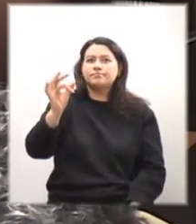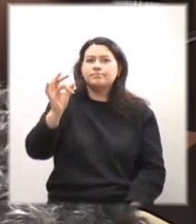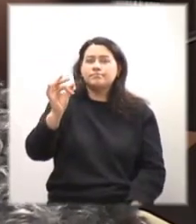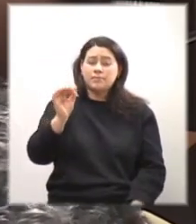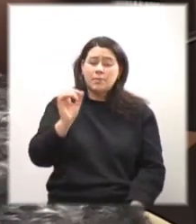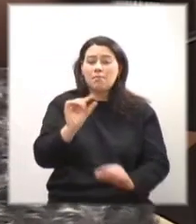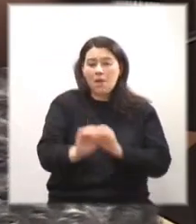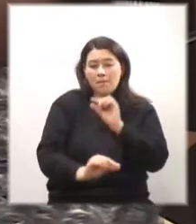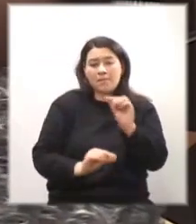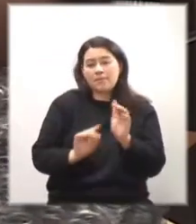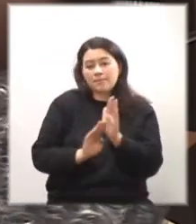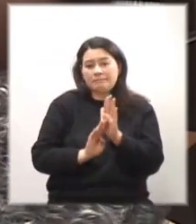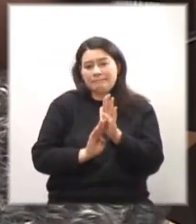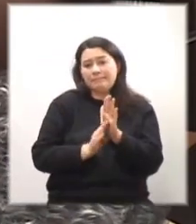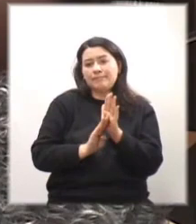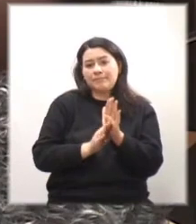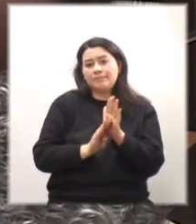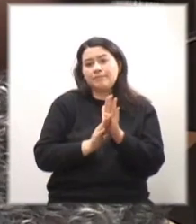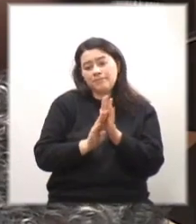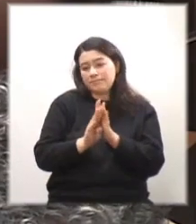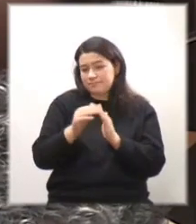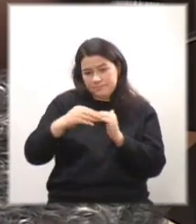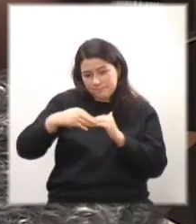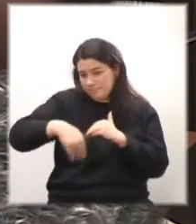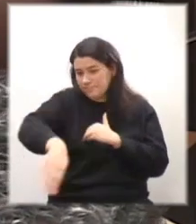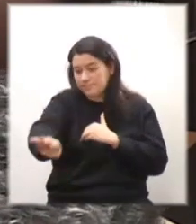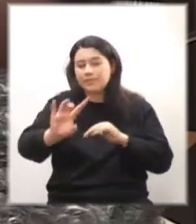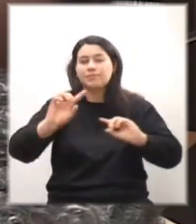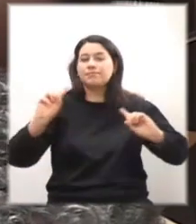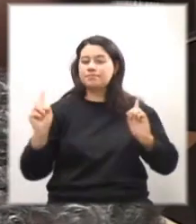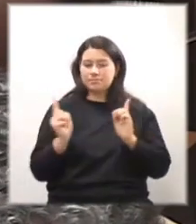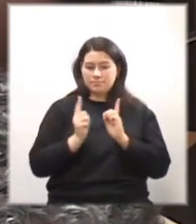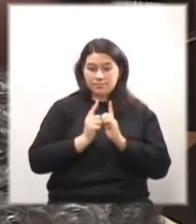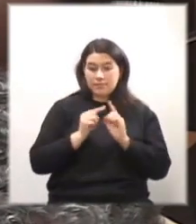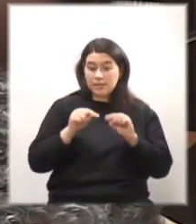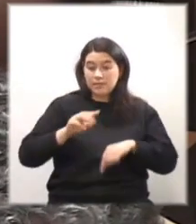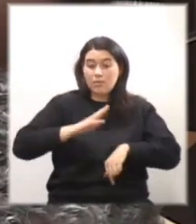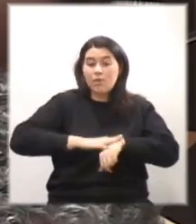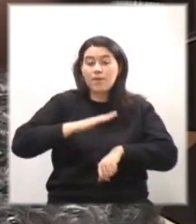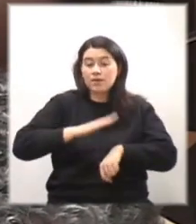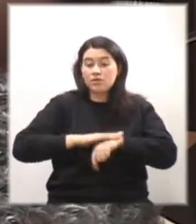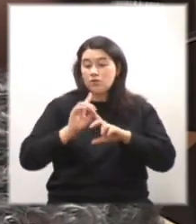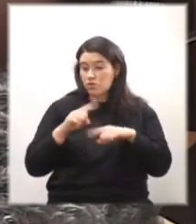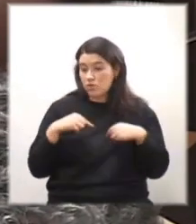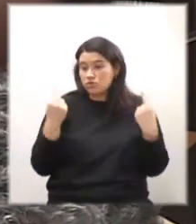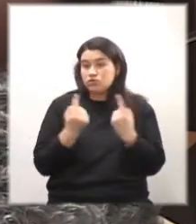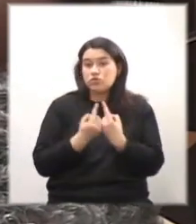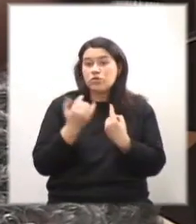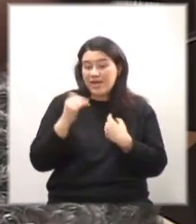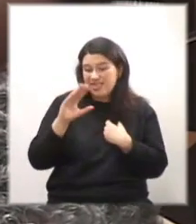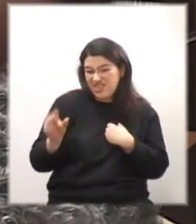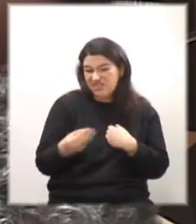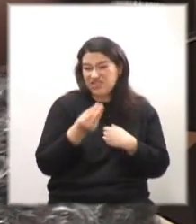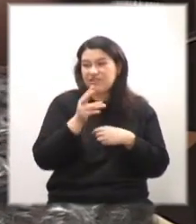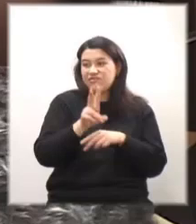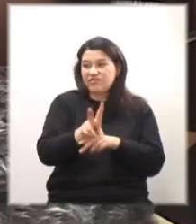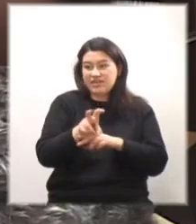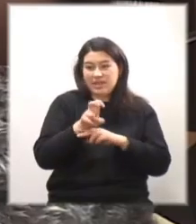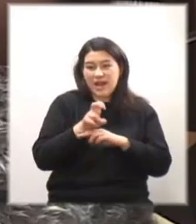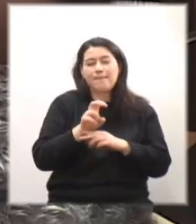levemente creciente para los próximos años. En síntesis, en este momento nos encontramos con un déficit